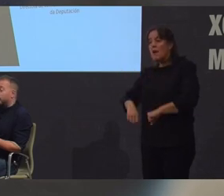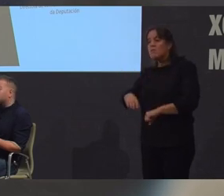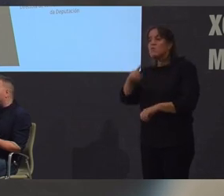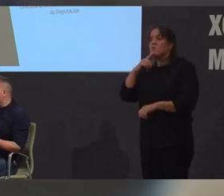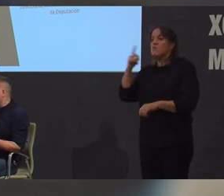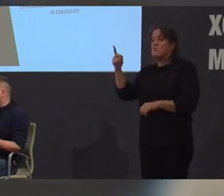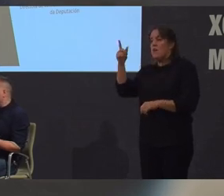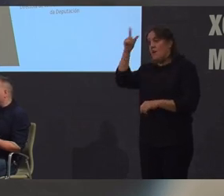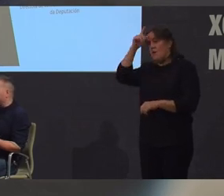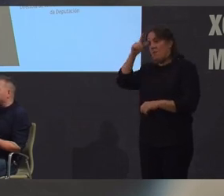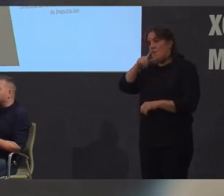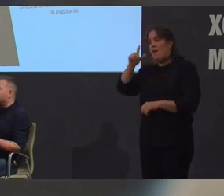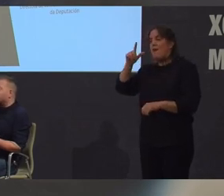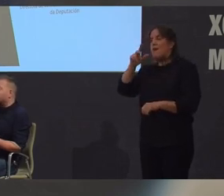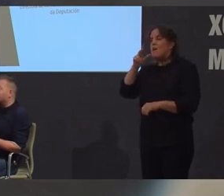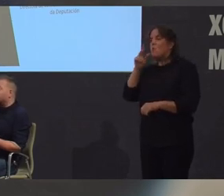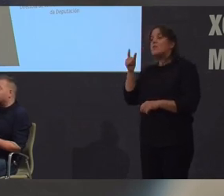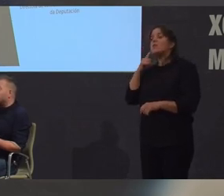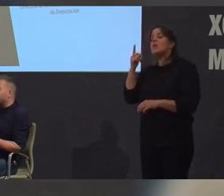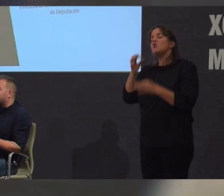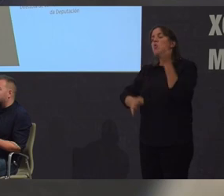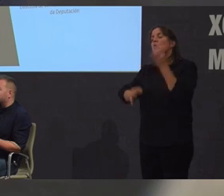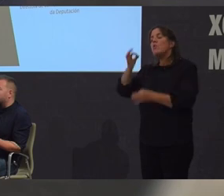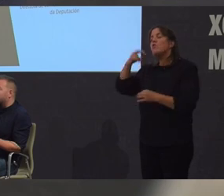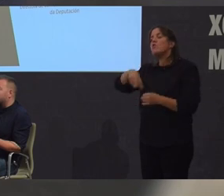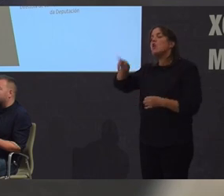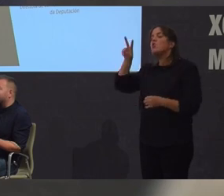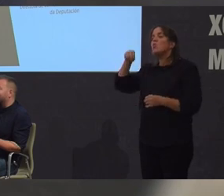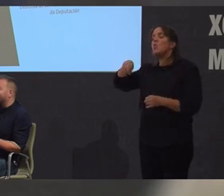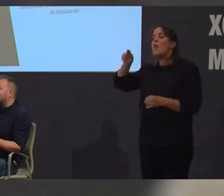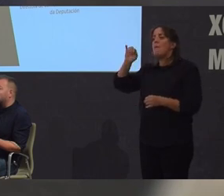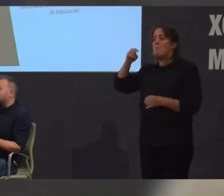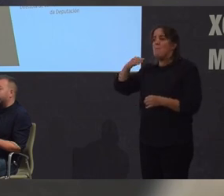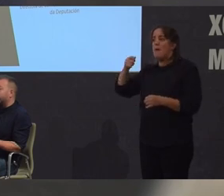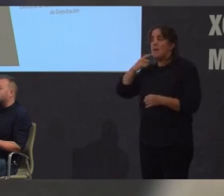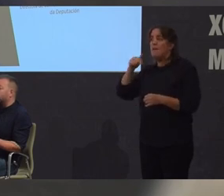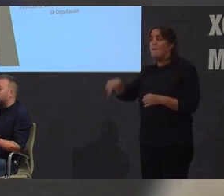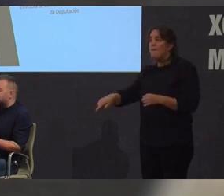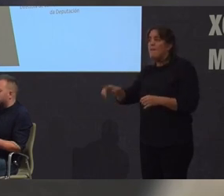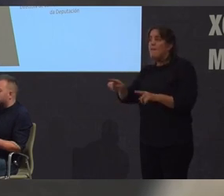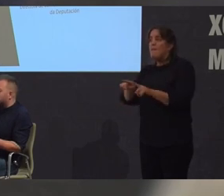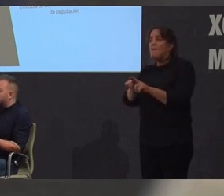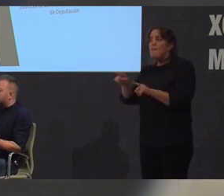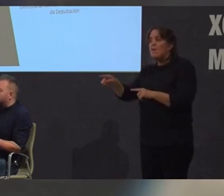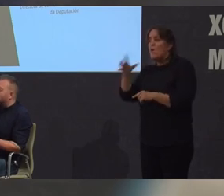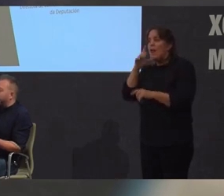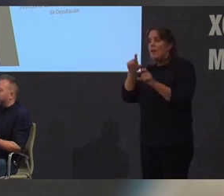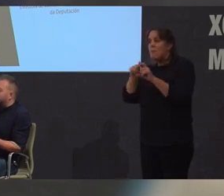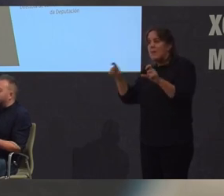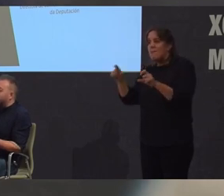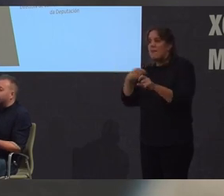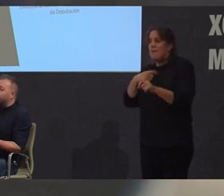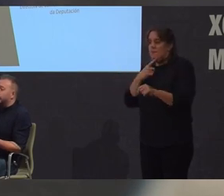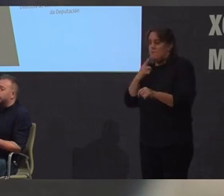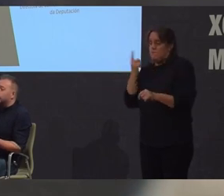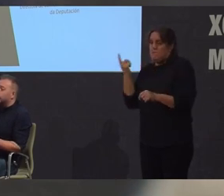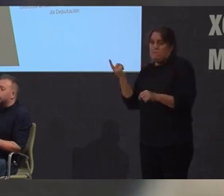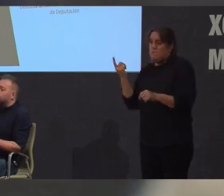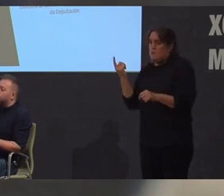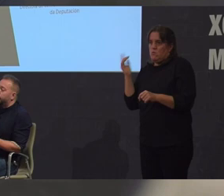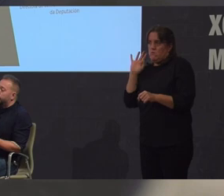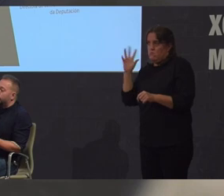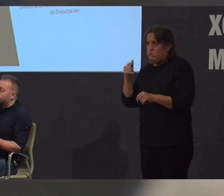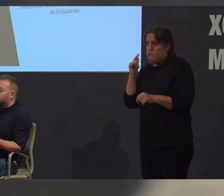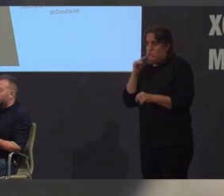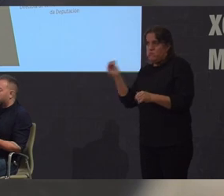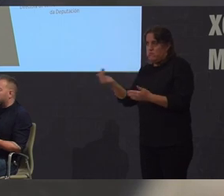durante el juicio de Nuremberg, se declaró que la IG Farben era una empresa tan corrupta que no podía ser recuperada. Entonces,